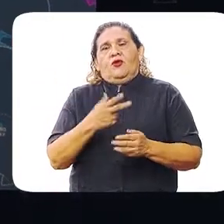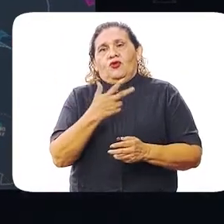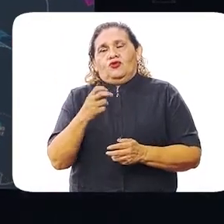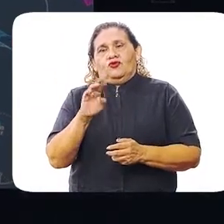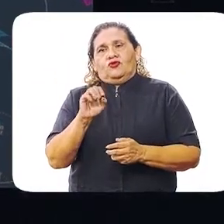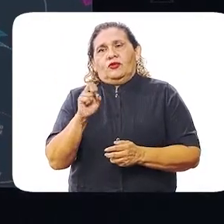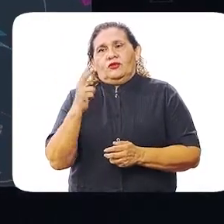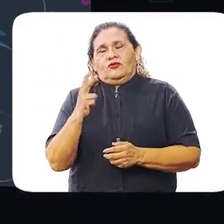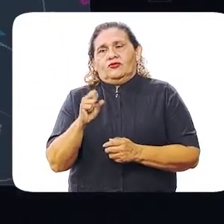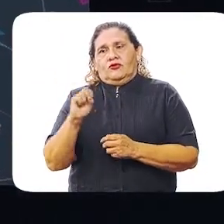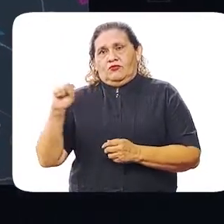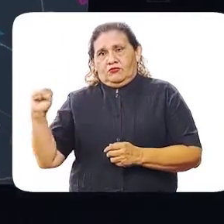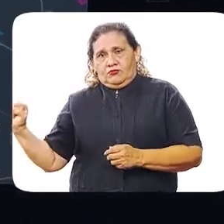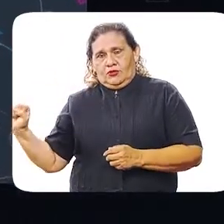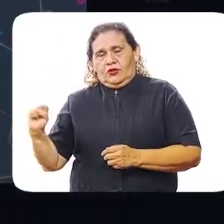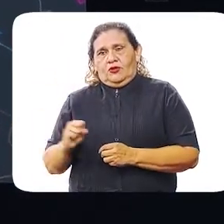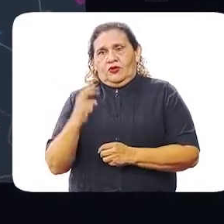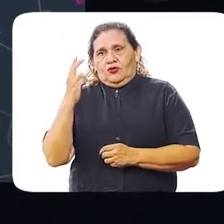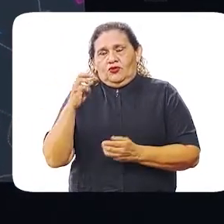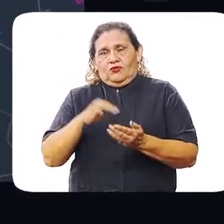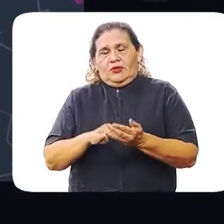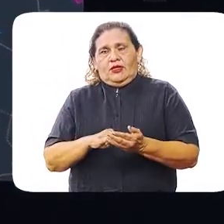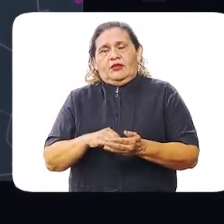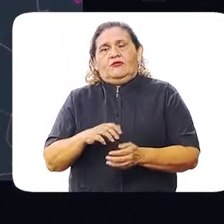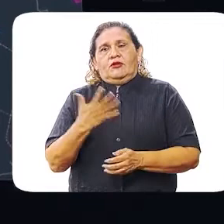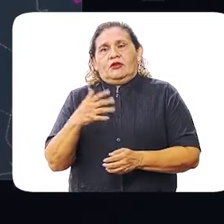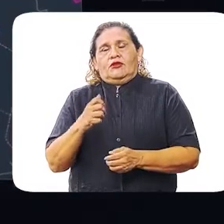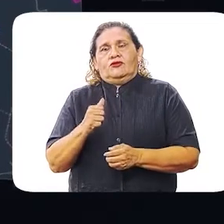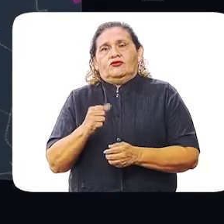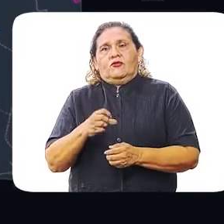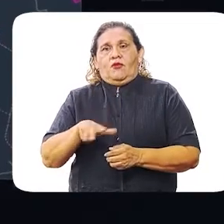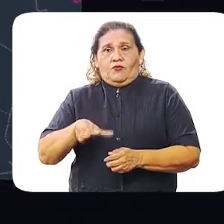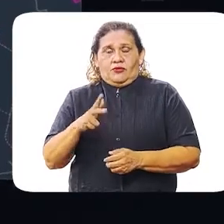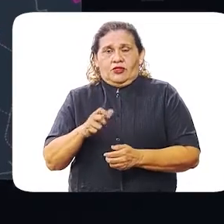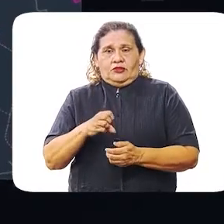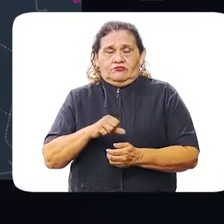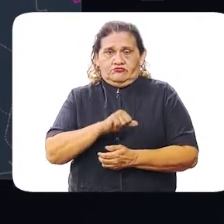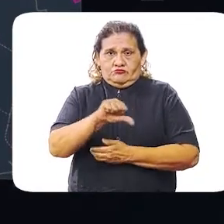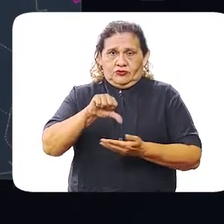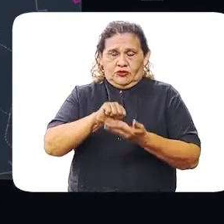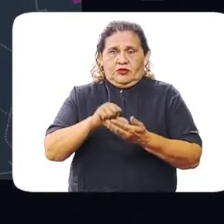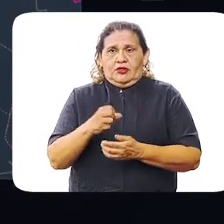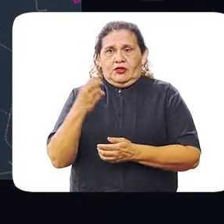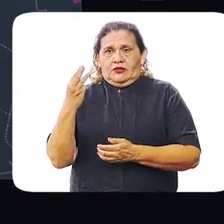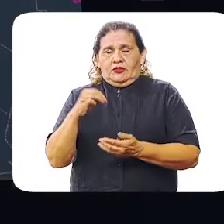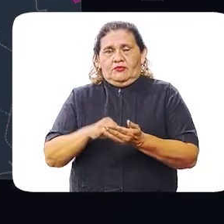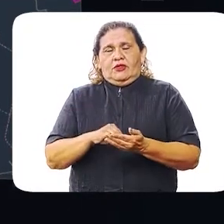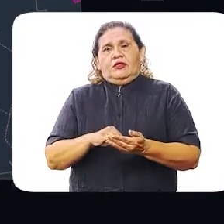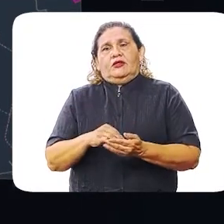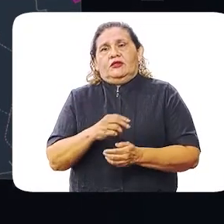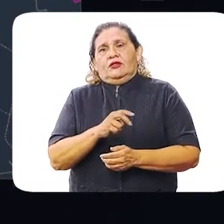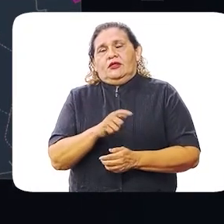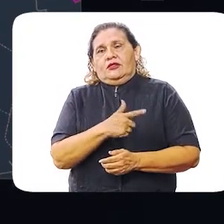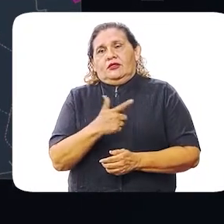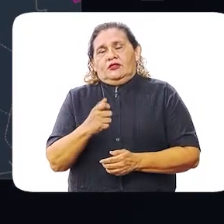6.853 en la zona oriente, 2.513 en la zona centro, 3.711 en la zona